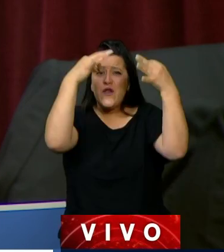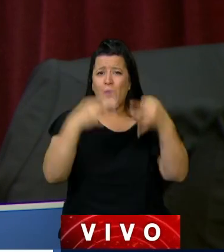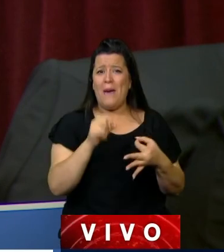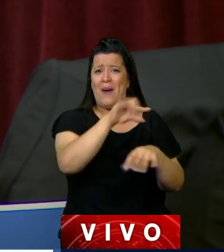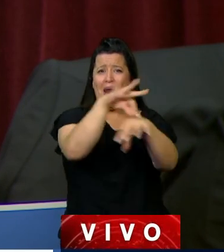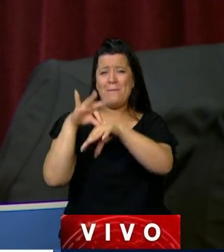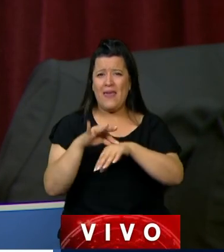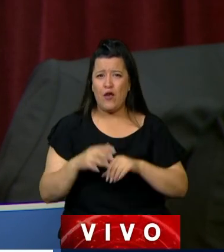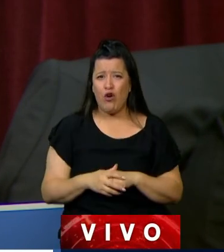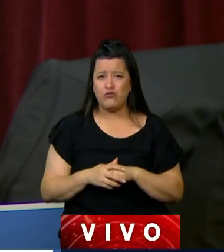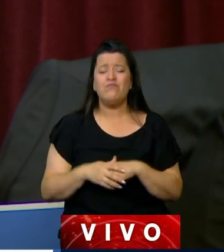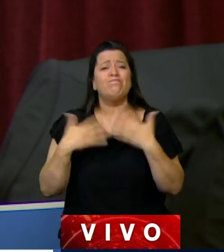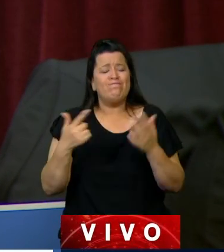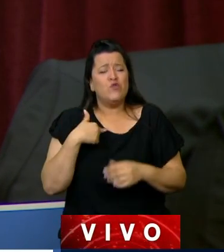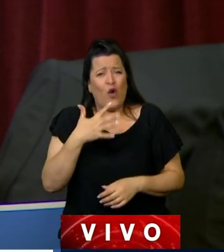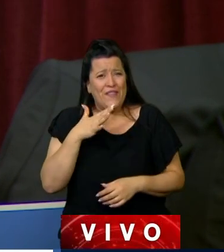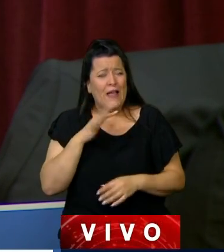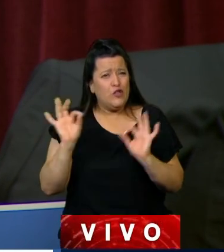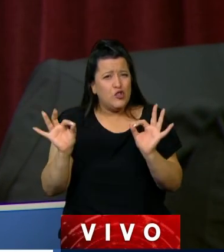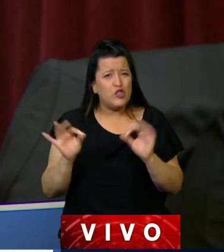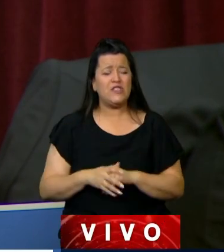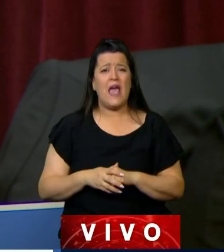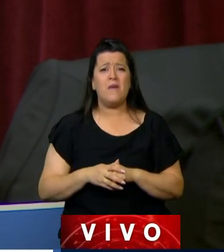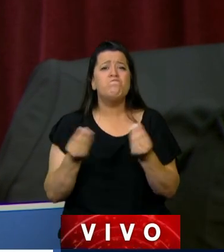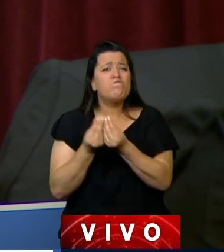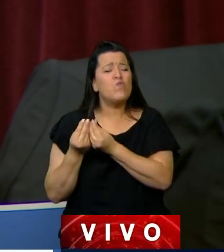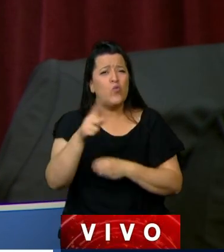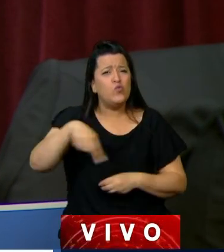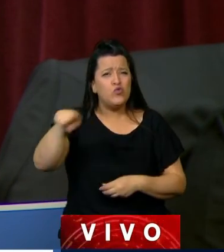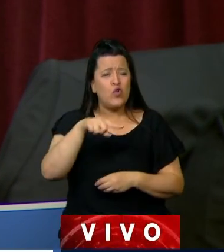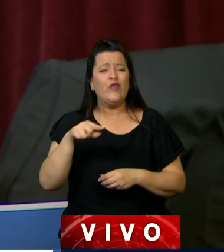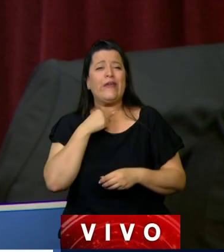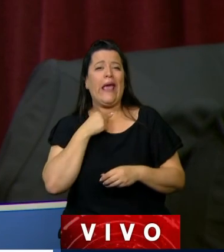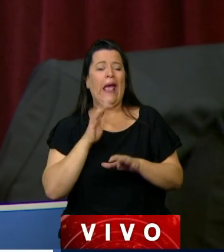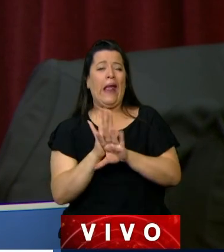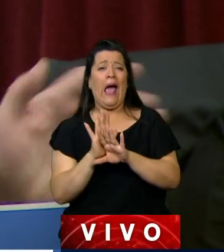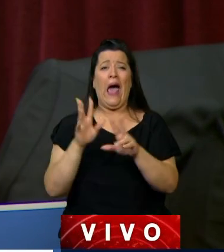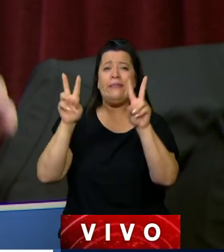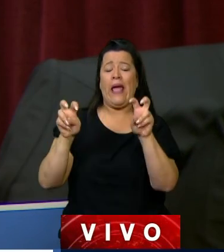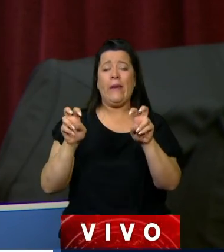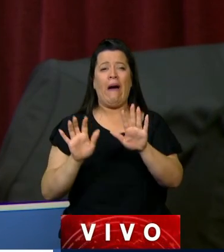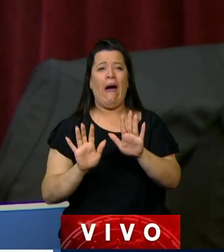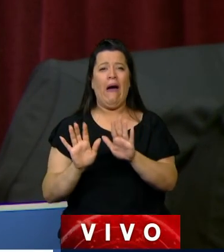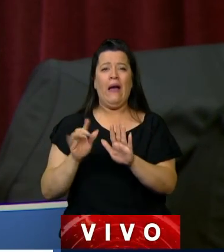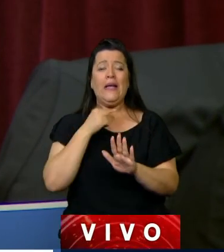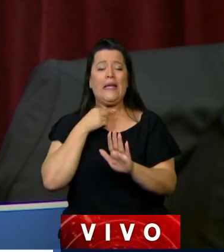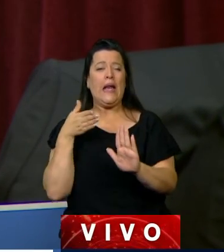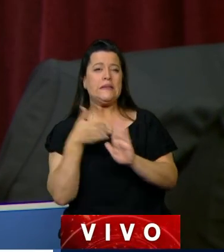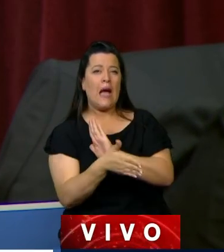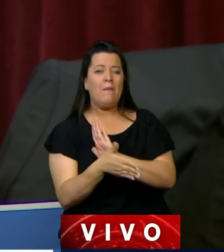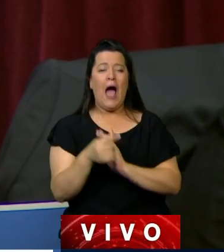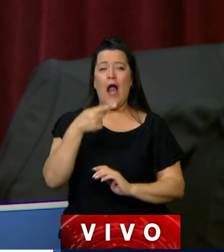Entonces, Presidenta, entiendo que a muchos traten de esquivar el tema, que no les